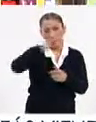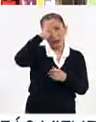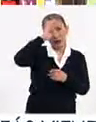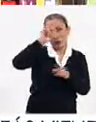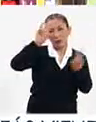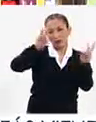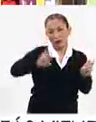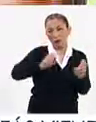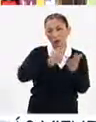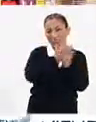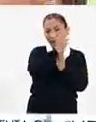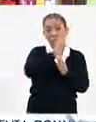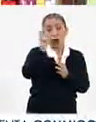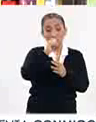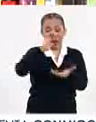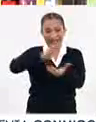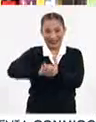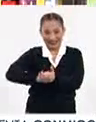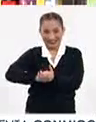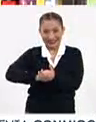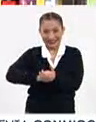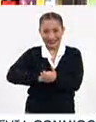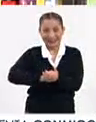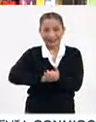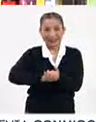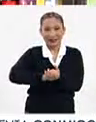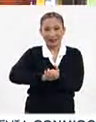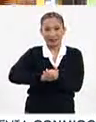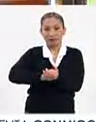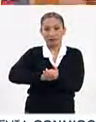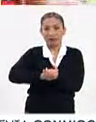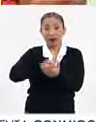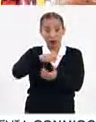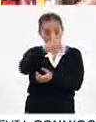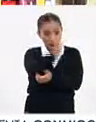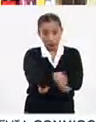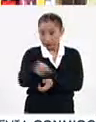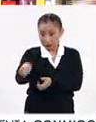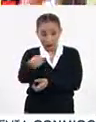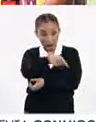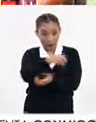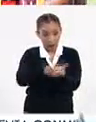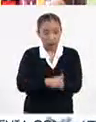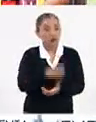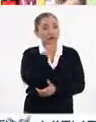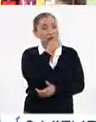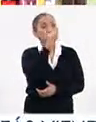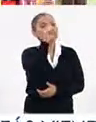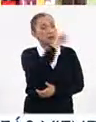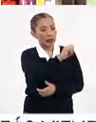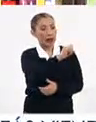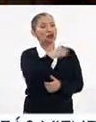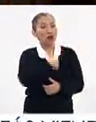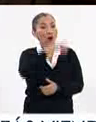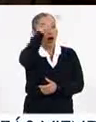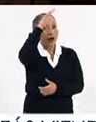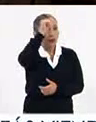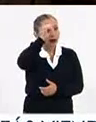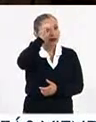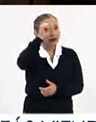en un caso extremo, cuando te casas. Cierto. Usted acepta fulana de tal, si tú dices sí o estoy de